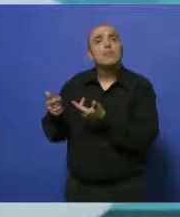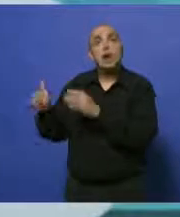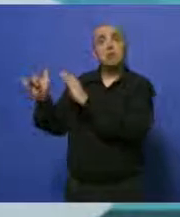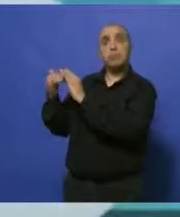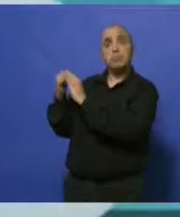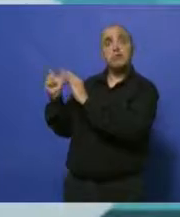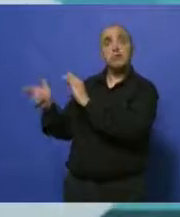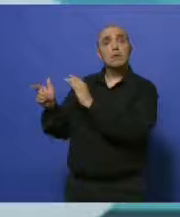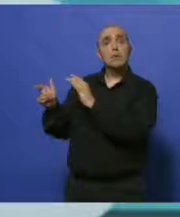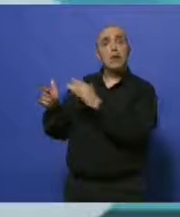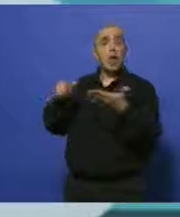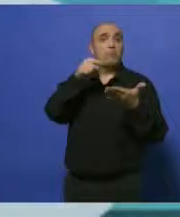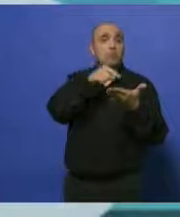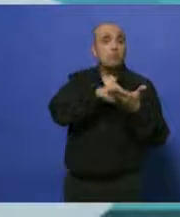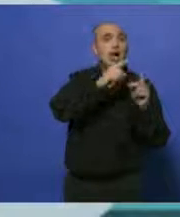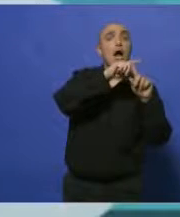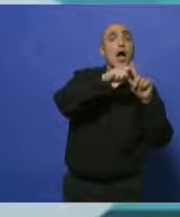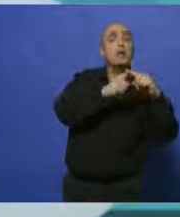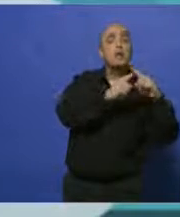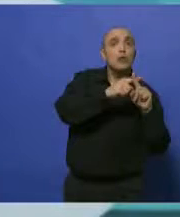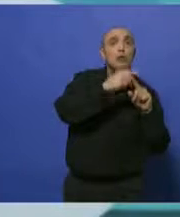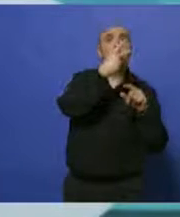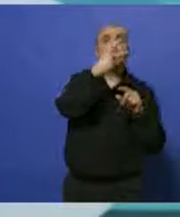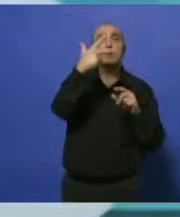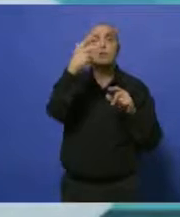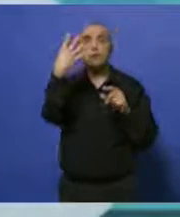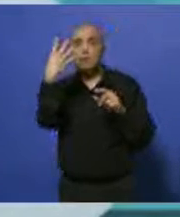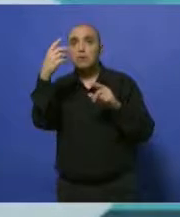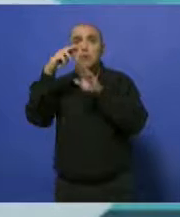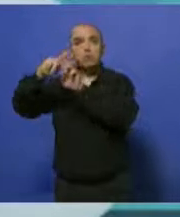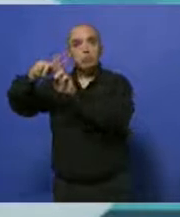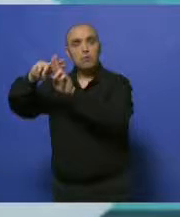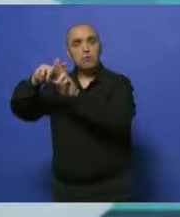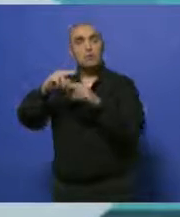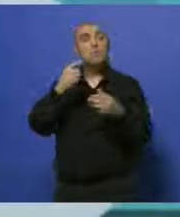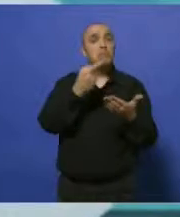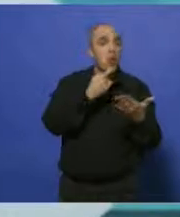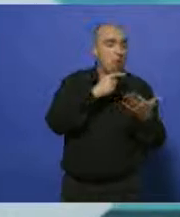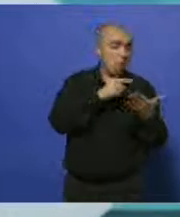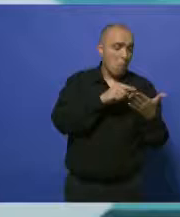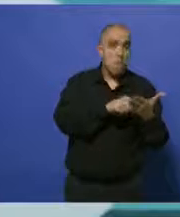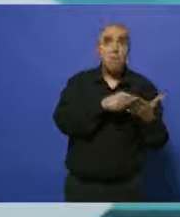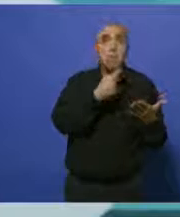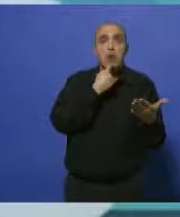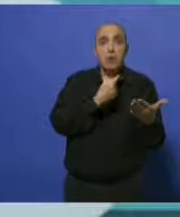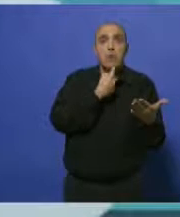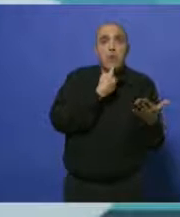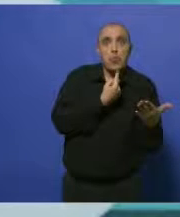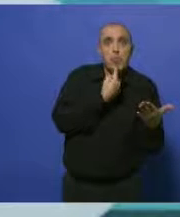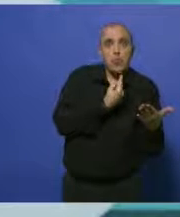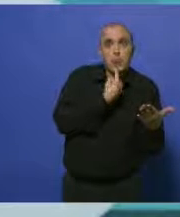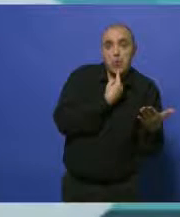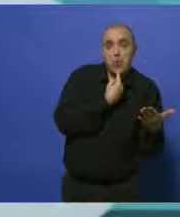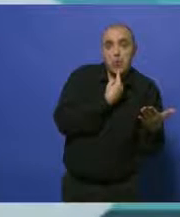que llamar directamente al *234 numeral. De esta manera comienza una serie de preguntas para registrar y validar los datos que